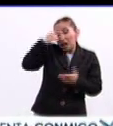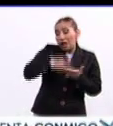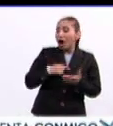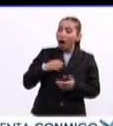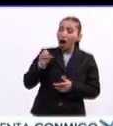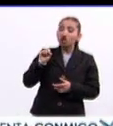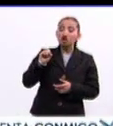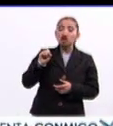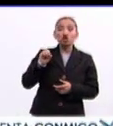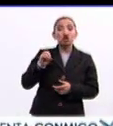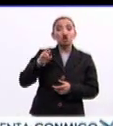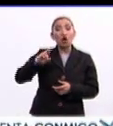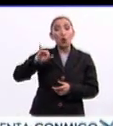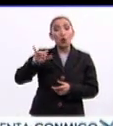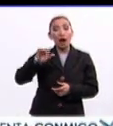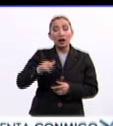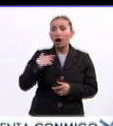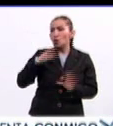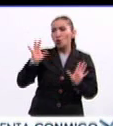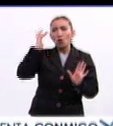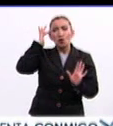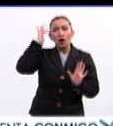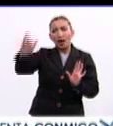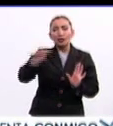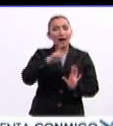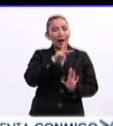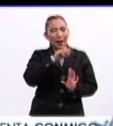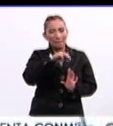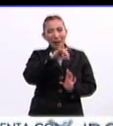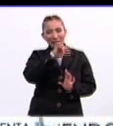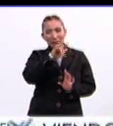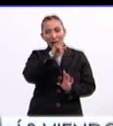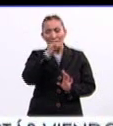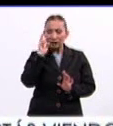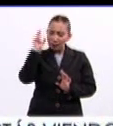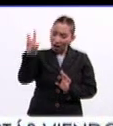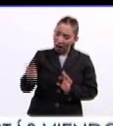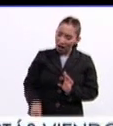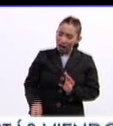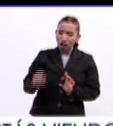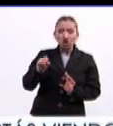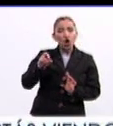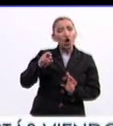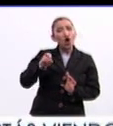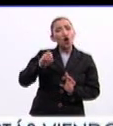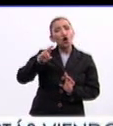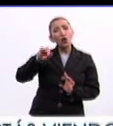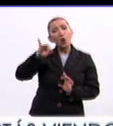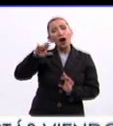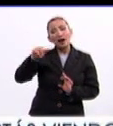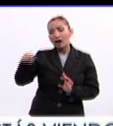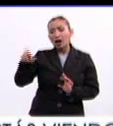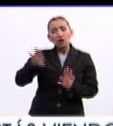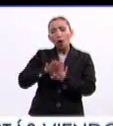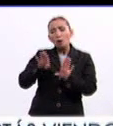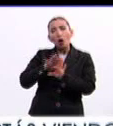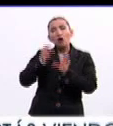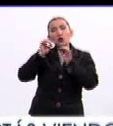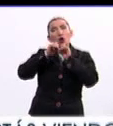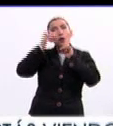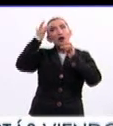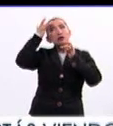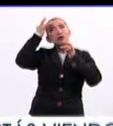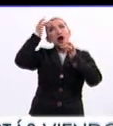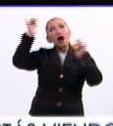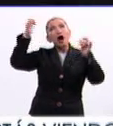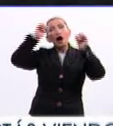de Méndez Plancarte. O sea, Méndez Plancarte creía que de verdad Sor Juana al final de su vida había tenido una especie de iluminación mística y había